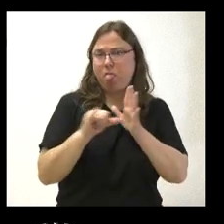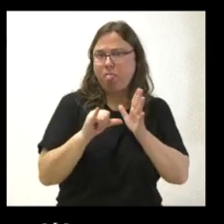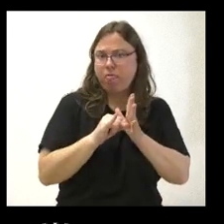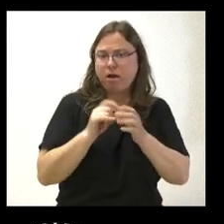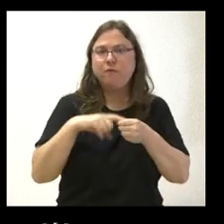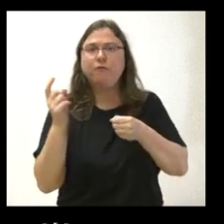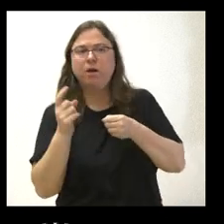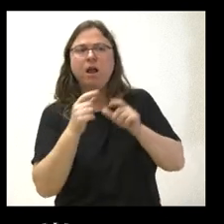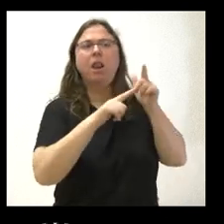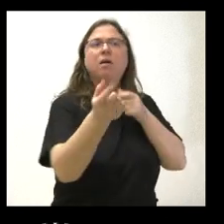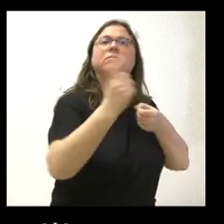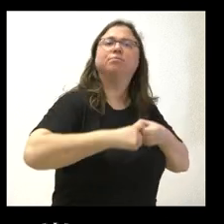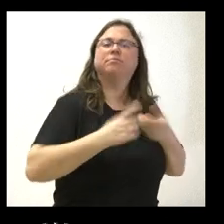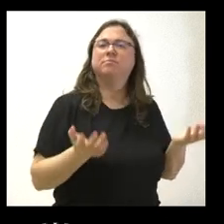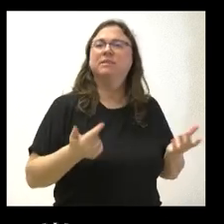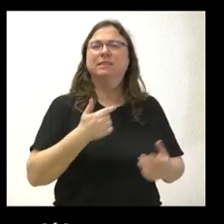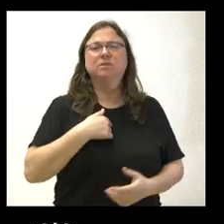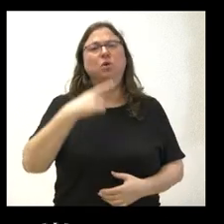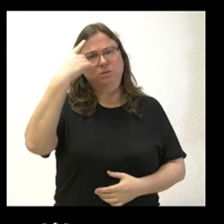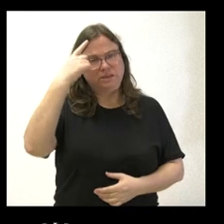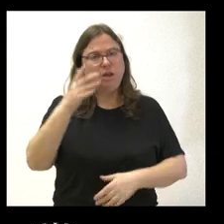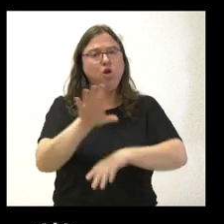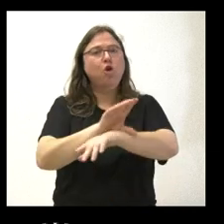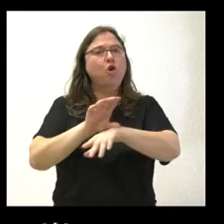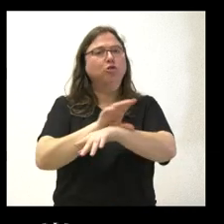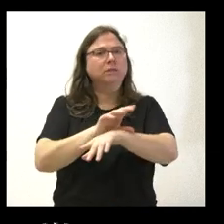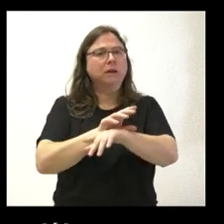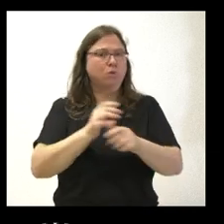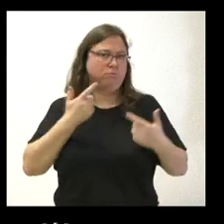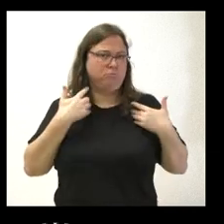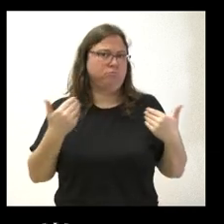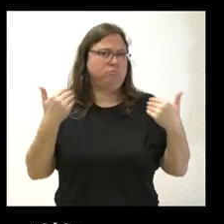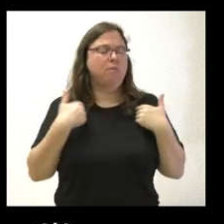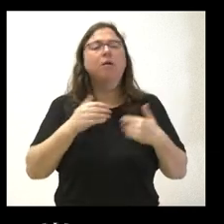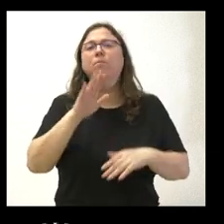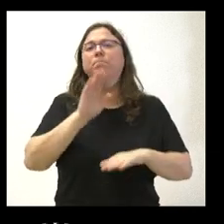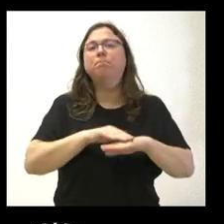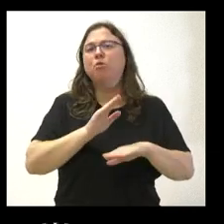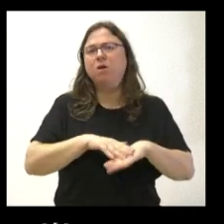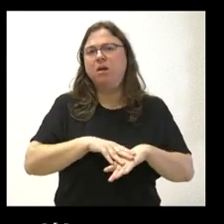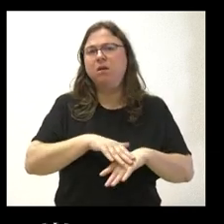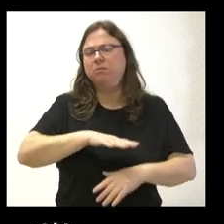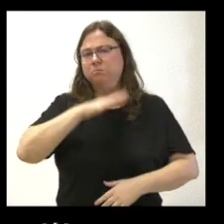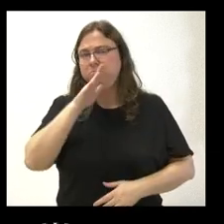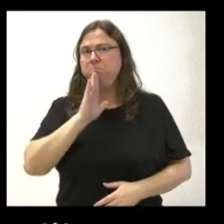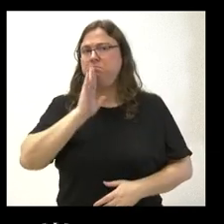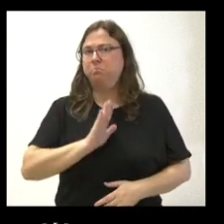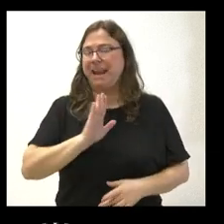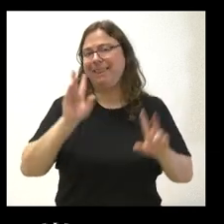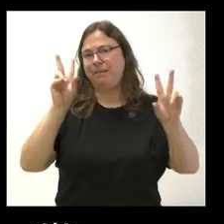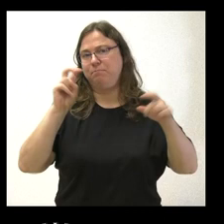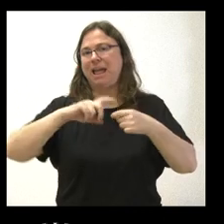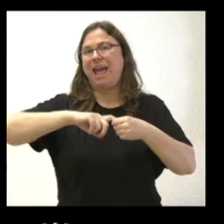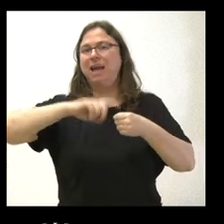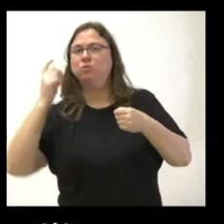yo quería saber Porque además me consta que es su consejería la que pilota este programa Cuáles son esos motivos de aparente exclusión de